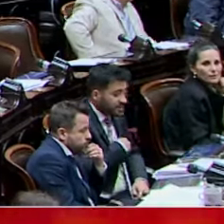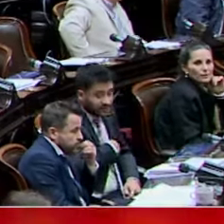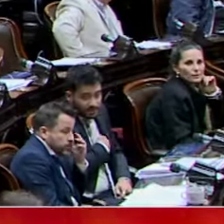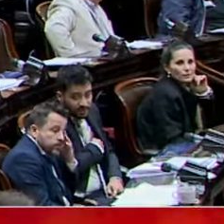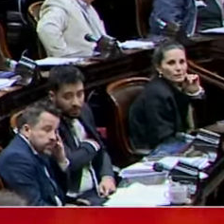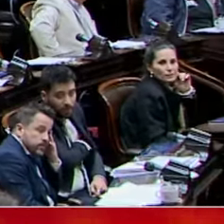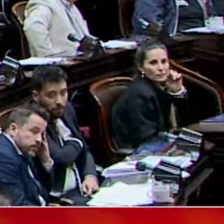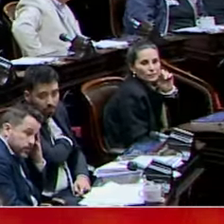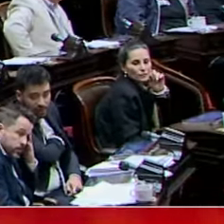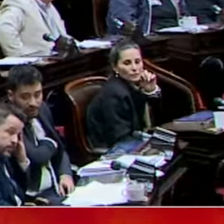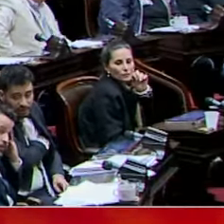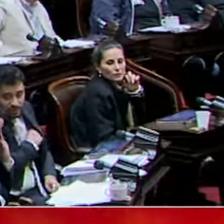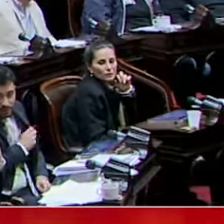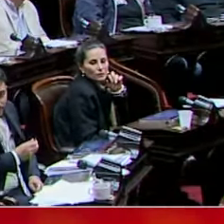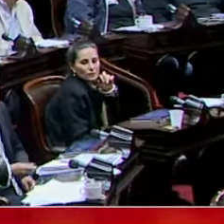tiempo